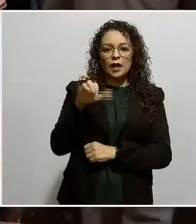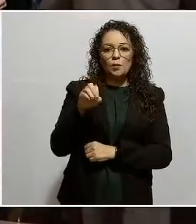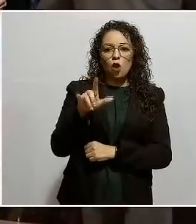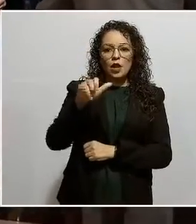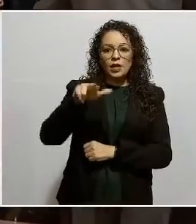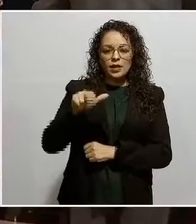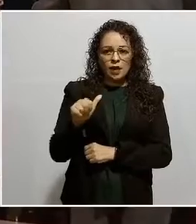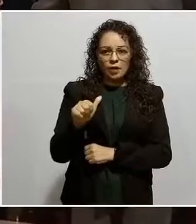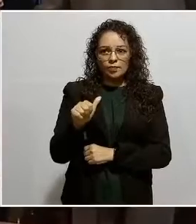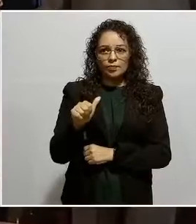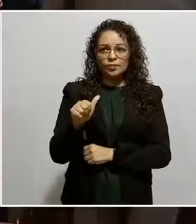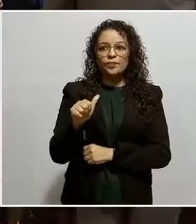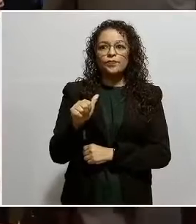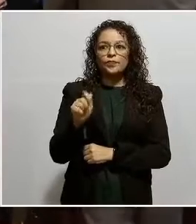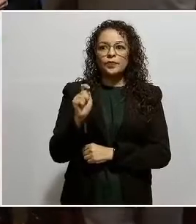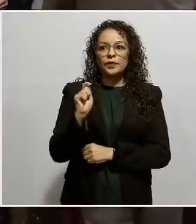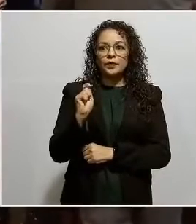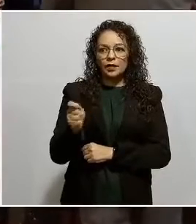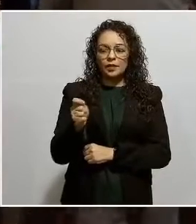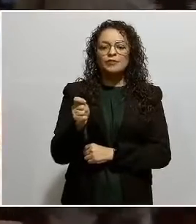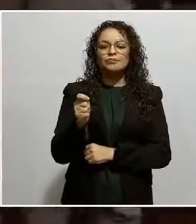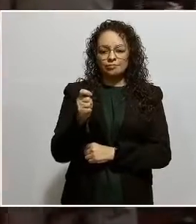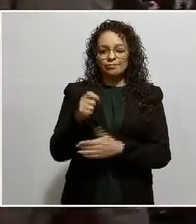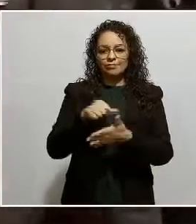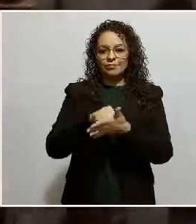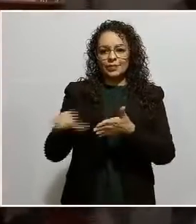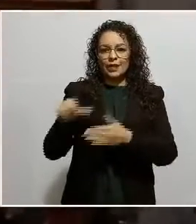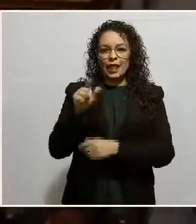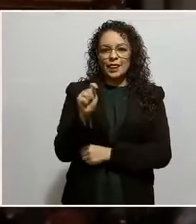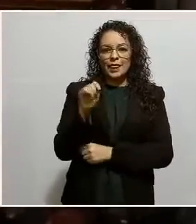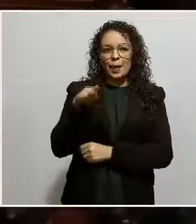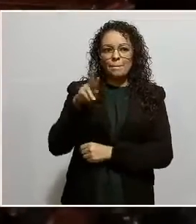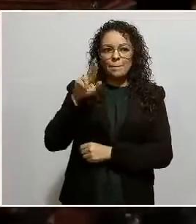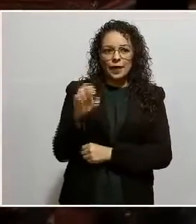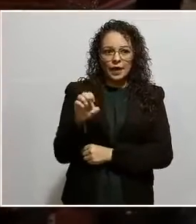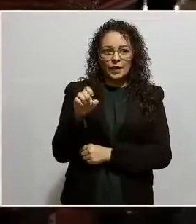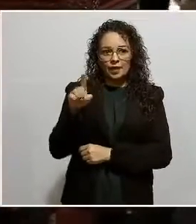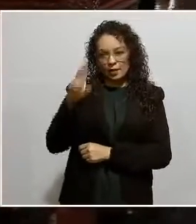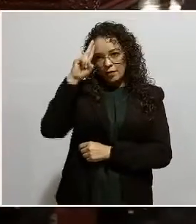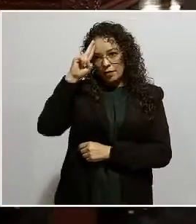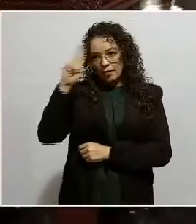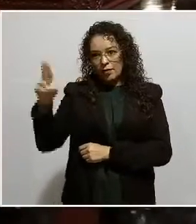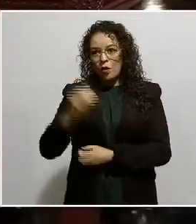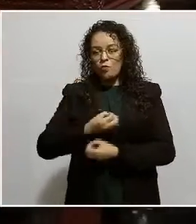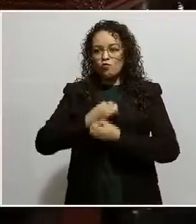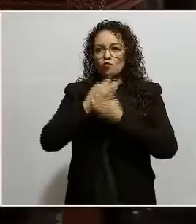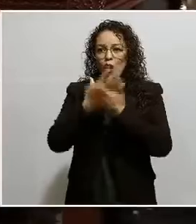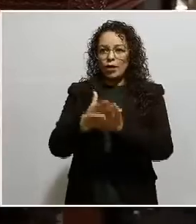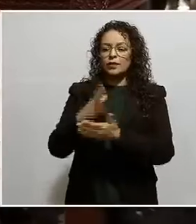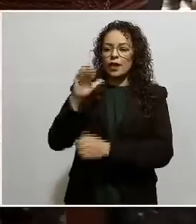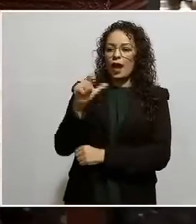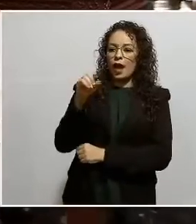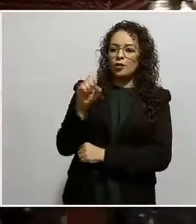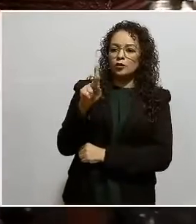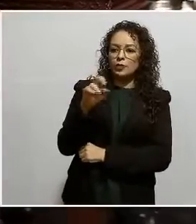llevar a cabo la cancelación del timbre postal homenaje al poeta y escritor Carlos Pellicer Cámara.